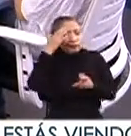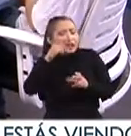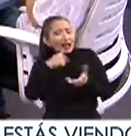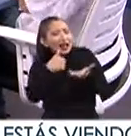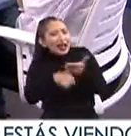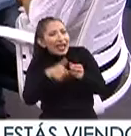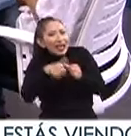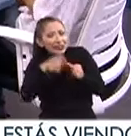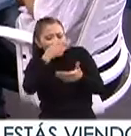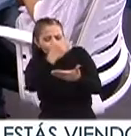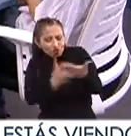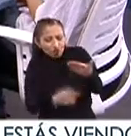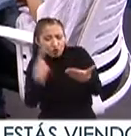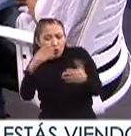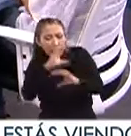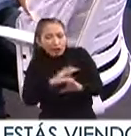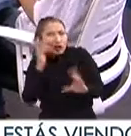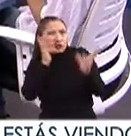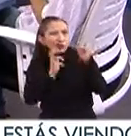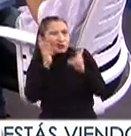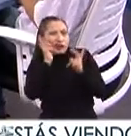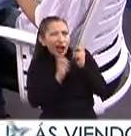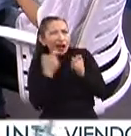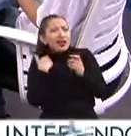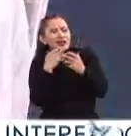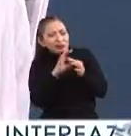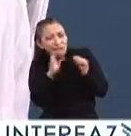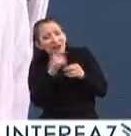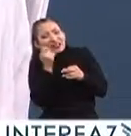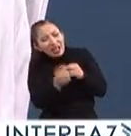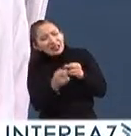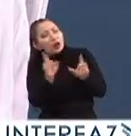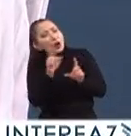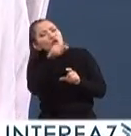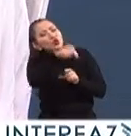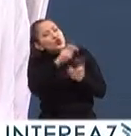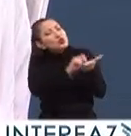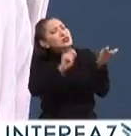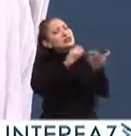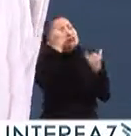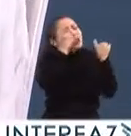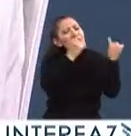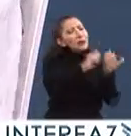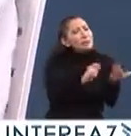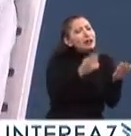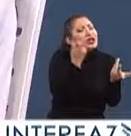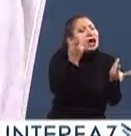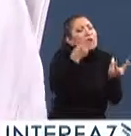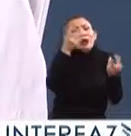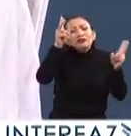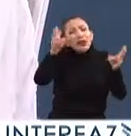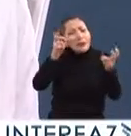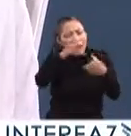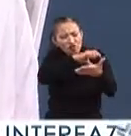las letras, escuchar otra vez las canciones. León nos iba contando en qué momentos las escribió, ¿no? A qué se referían